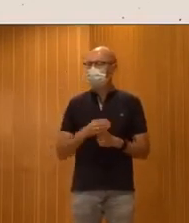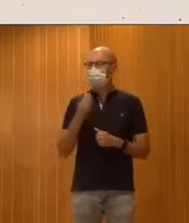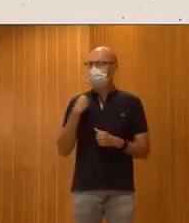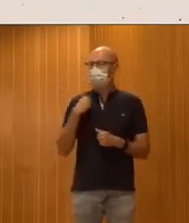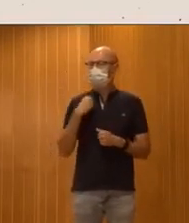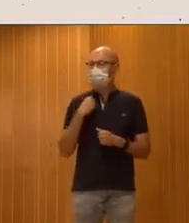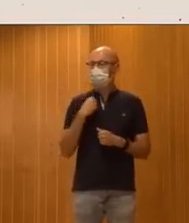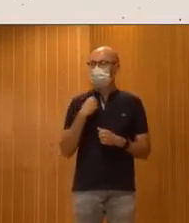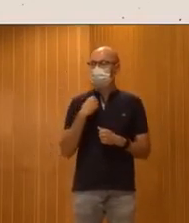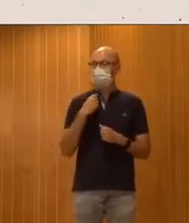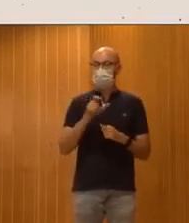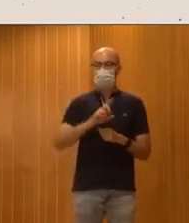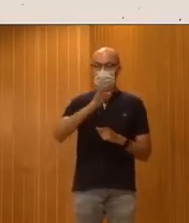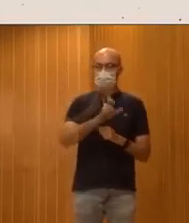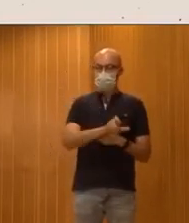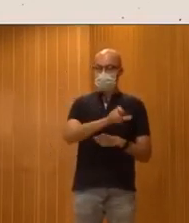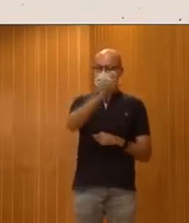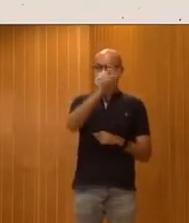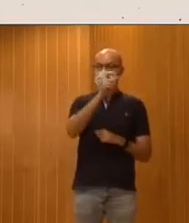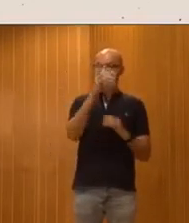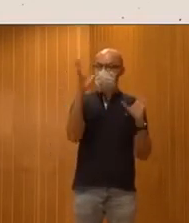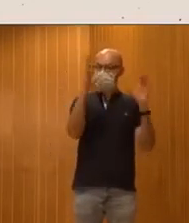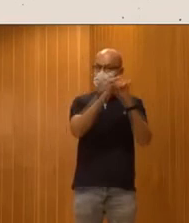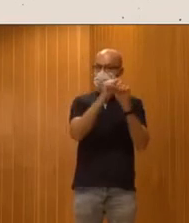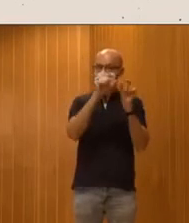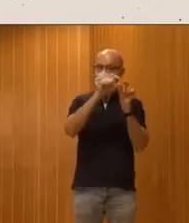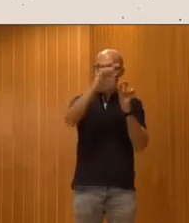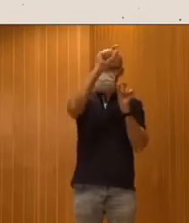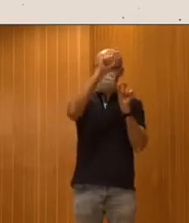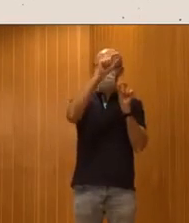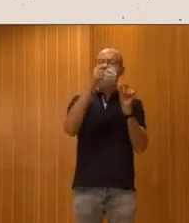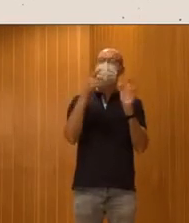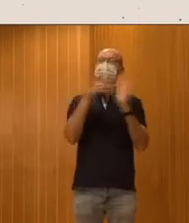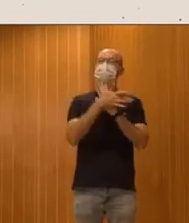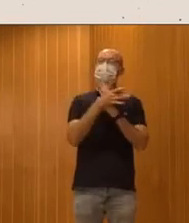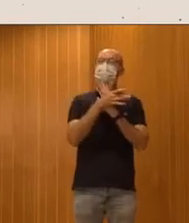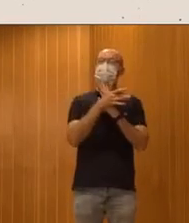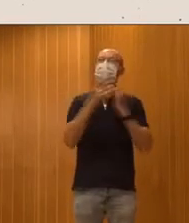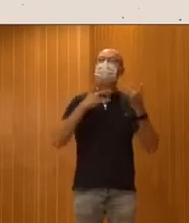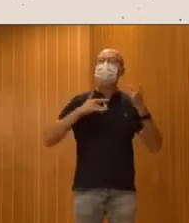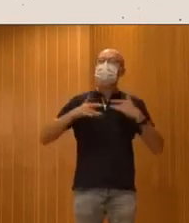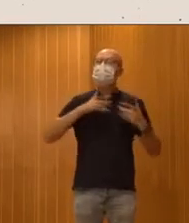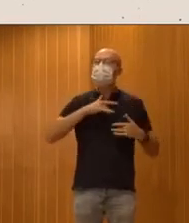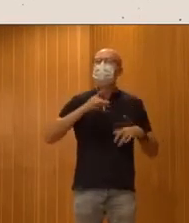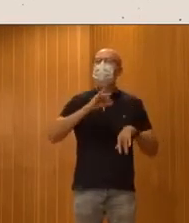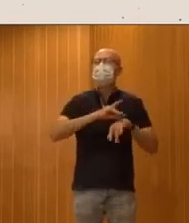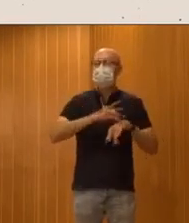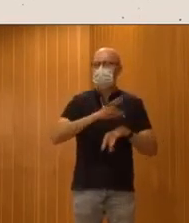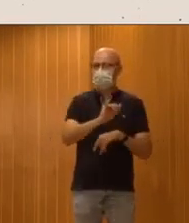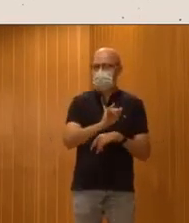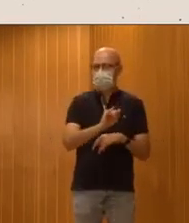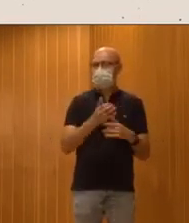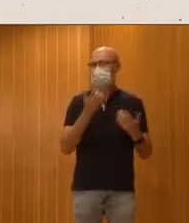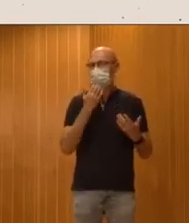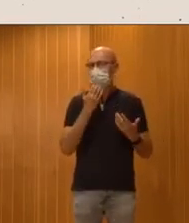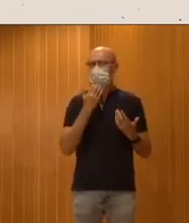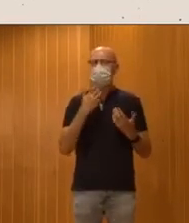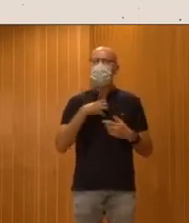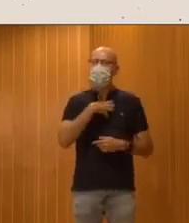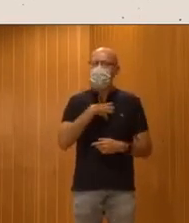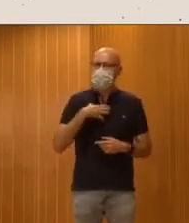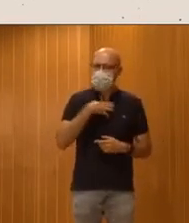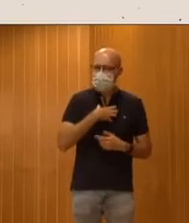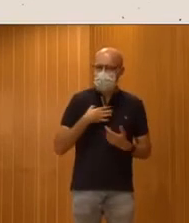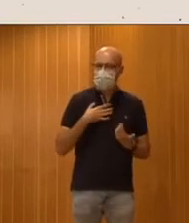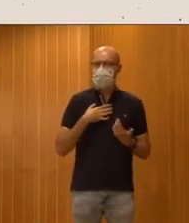las líneas oscuras son los diagnósticos sintomáticos, o sea, por ejemplo, como veis en